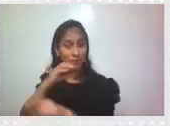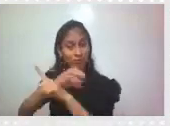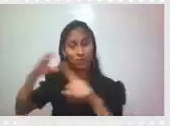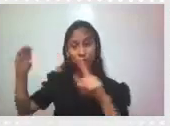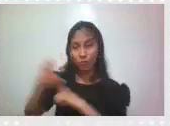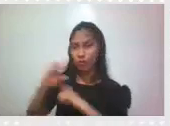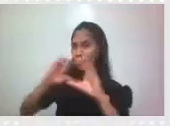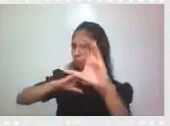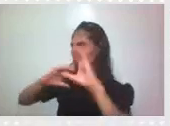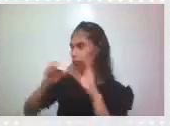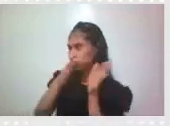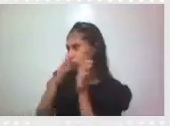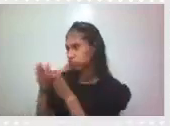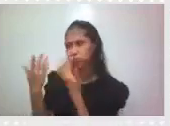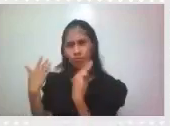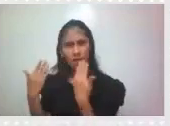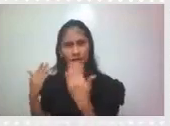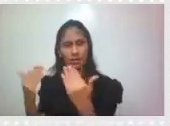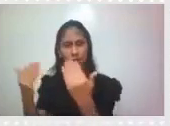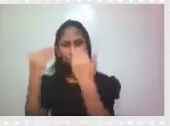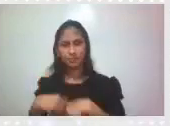la siguiente, por favor.